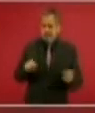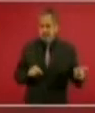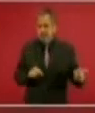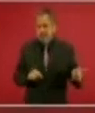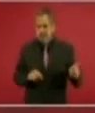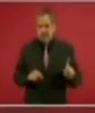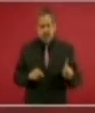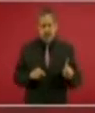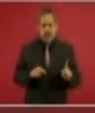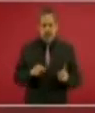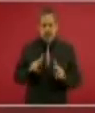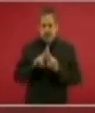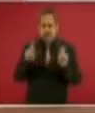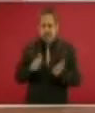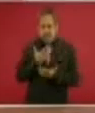en paz descanse,